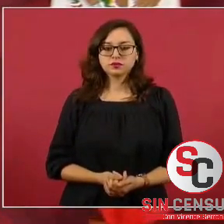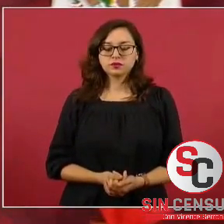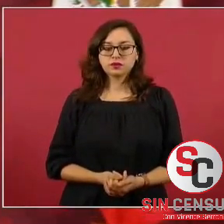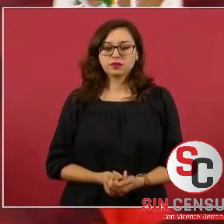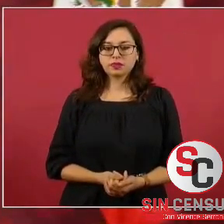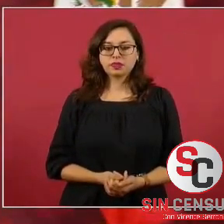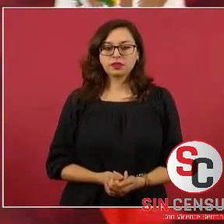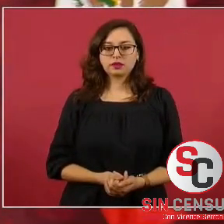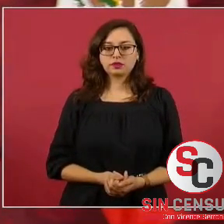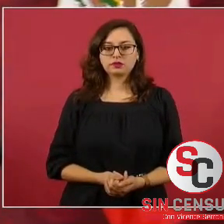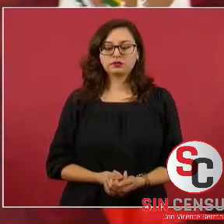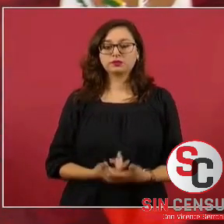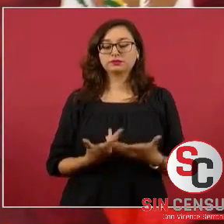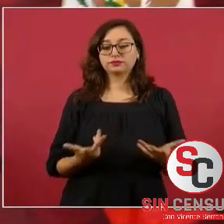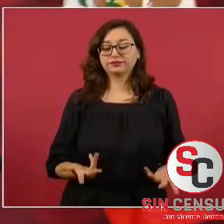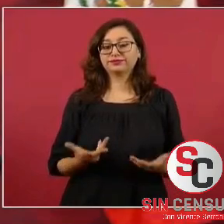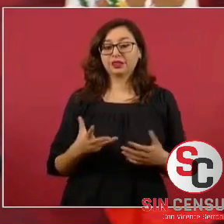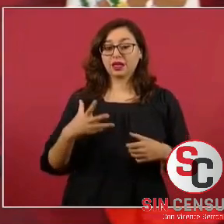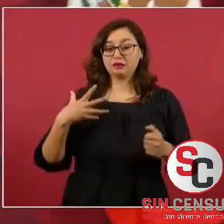la crisis que ya